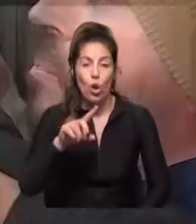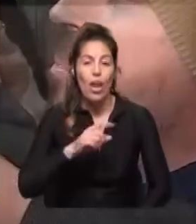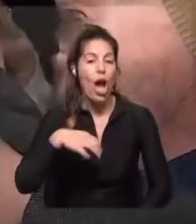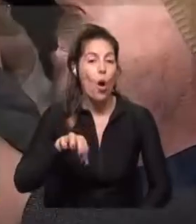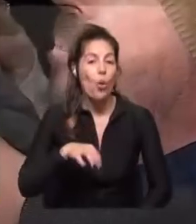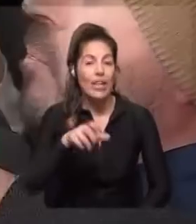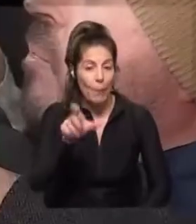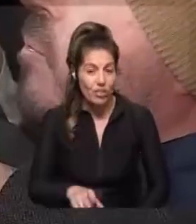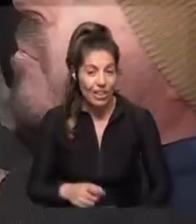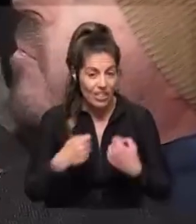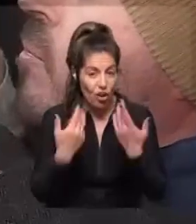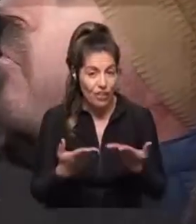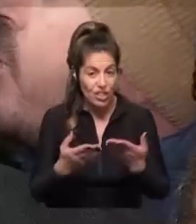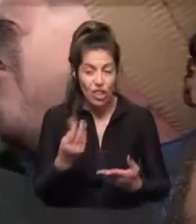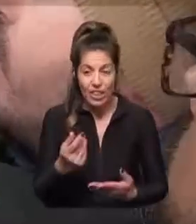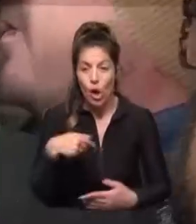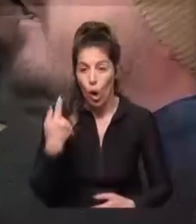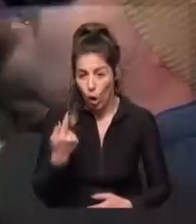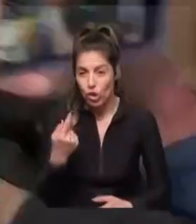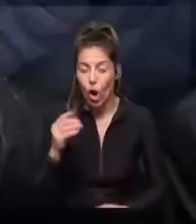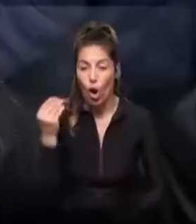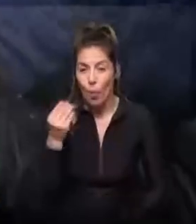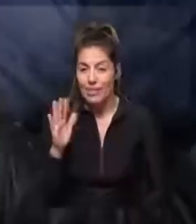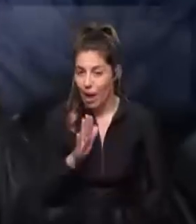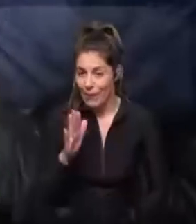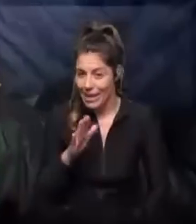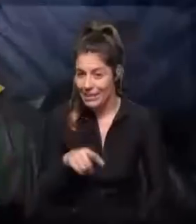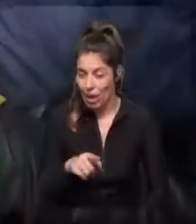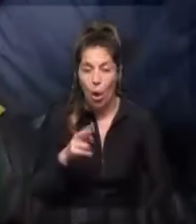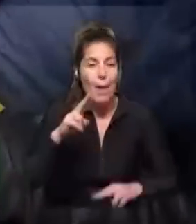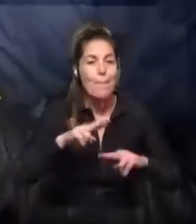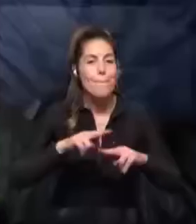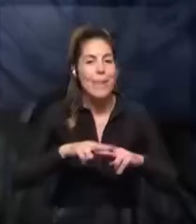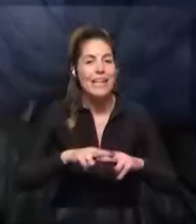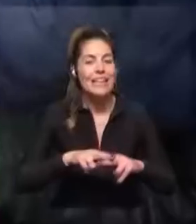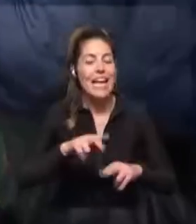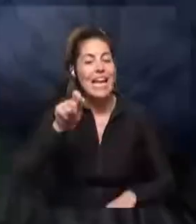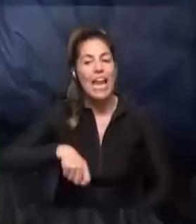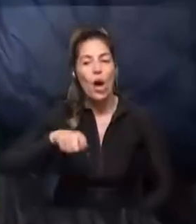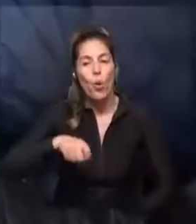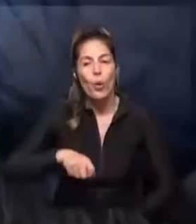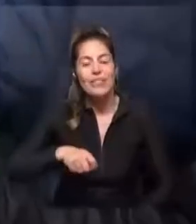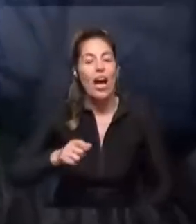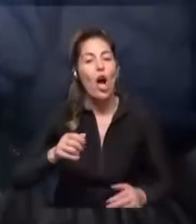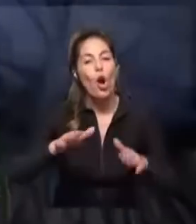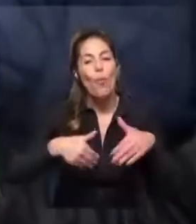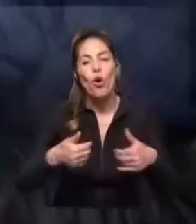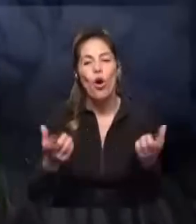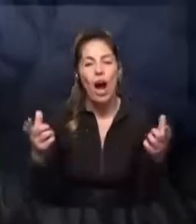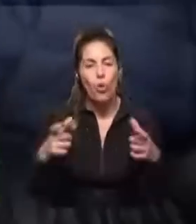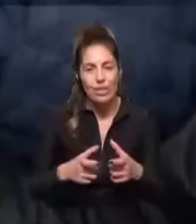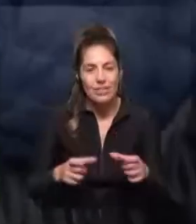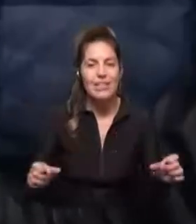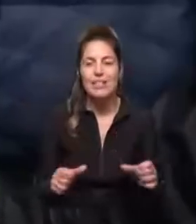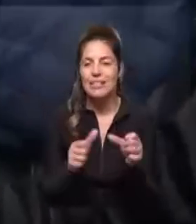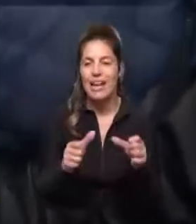a la que se le ofreció dinero Además de que otros jóvenes fueron amedrentados Además este martes la jueza Marcela Vargas convocó a una audiencia para evaluar si se realiza